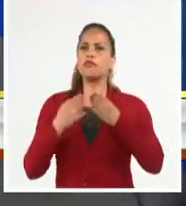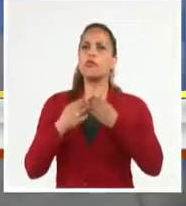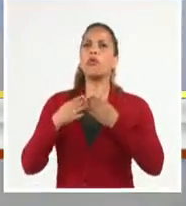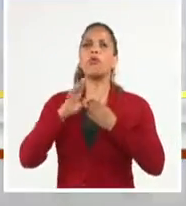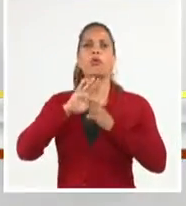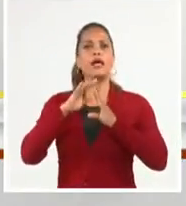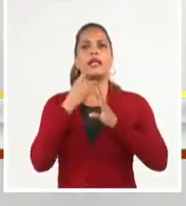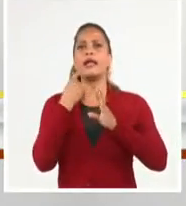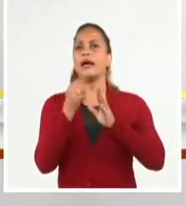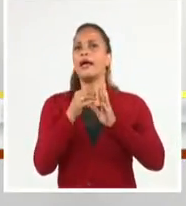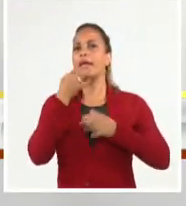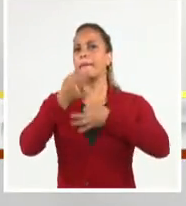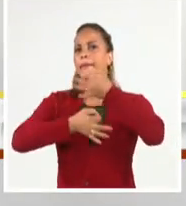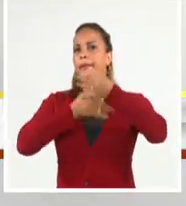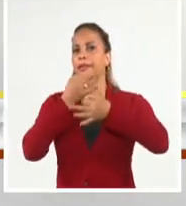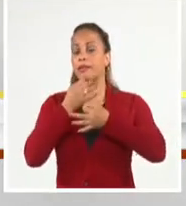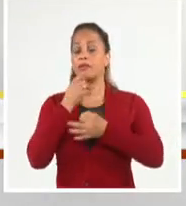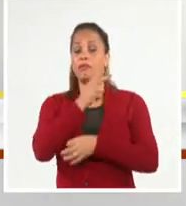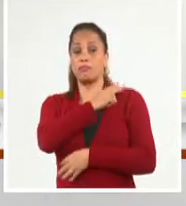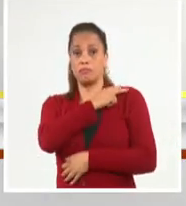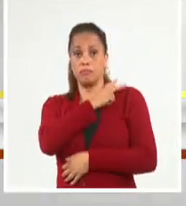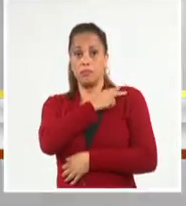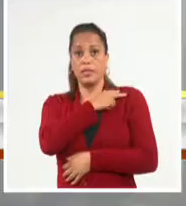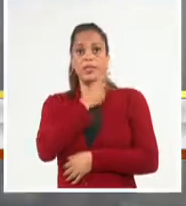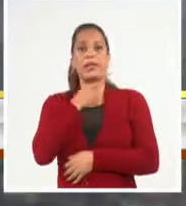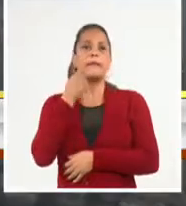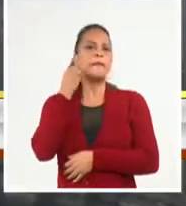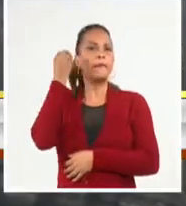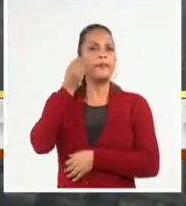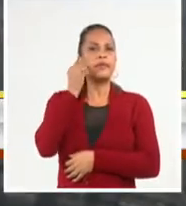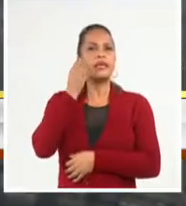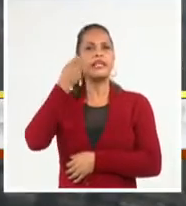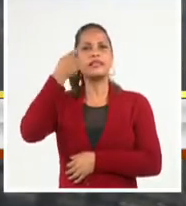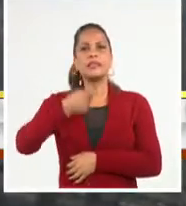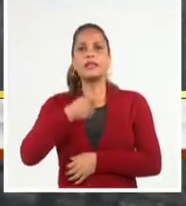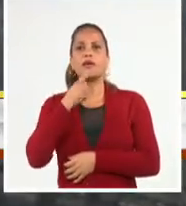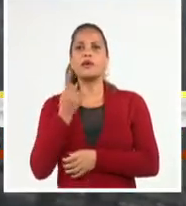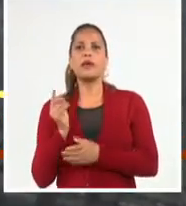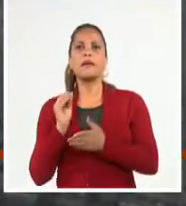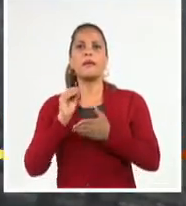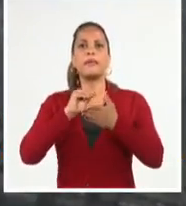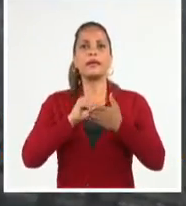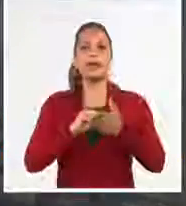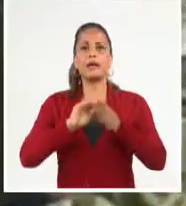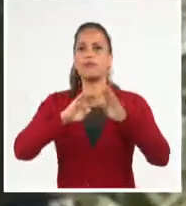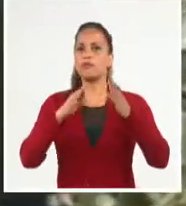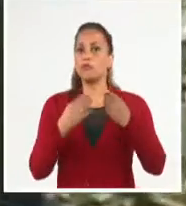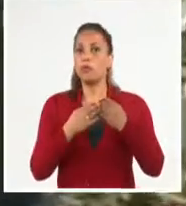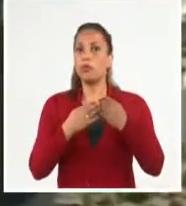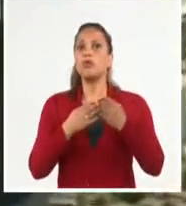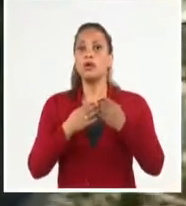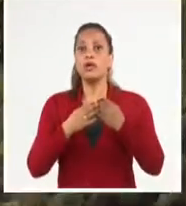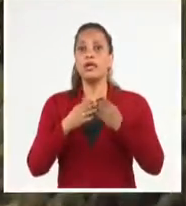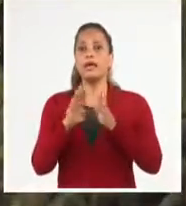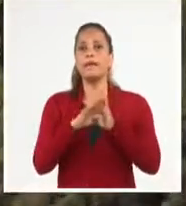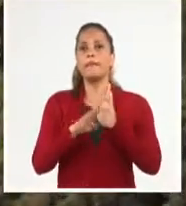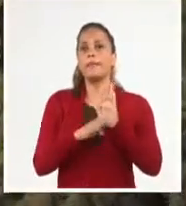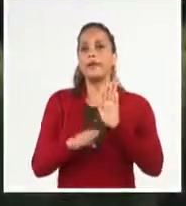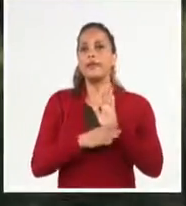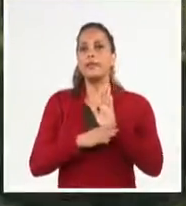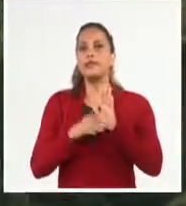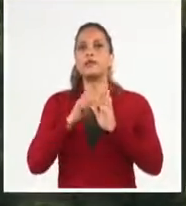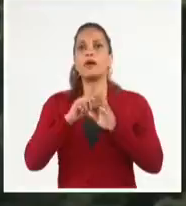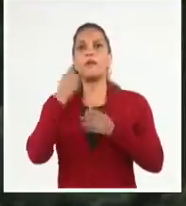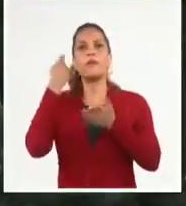de Guterres, quien expresó la necesidad de aplicar el marco global que debe aprobarse por todos los gobiernos en la Conferencia de